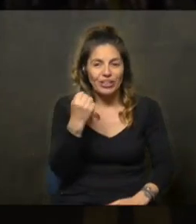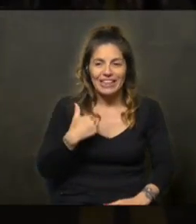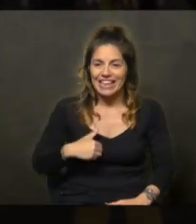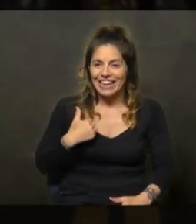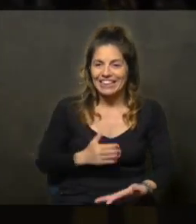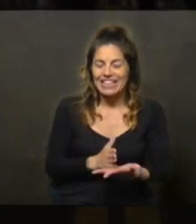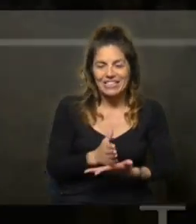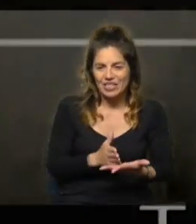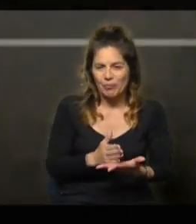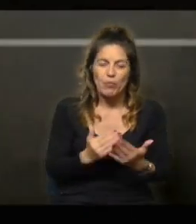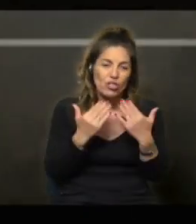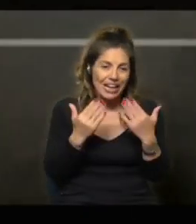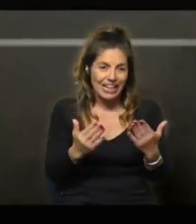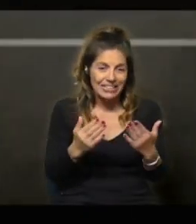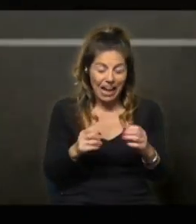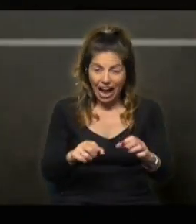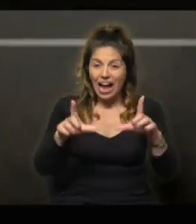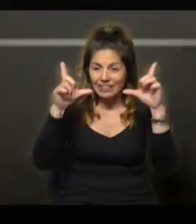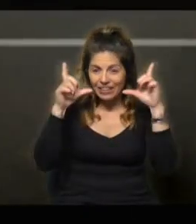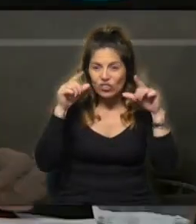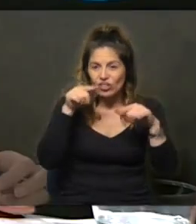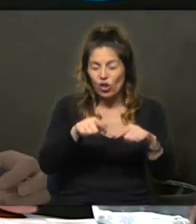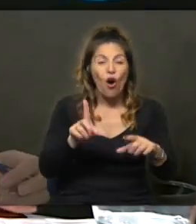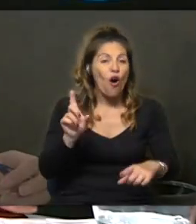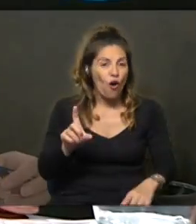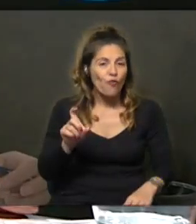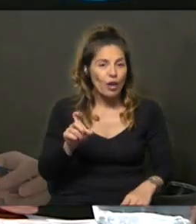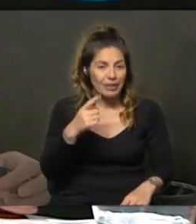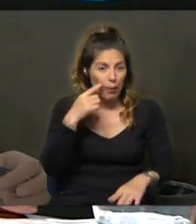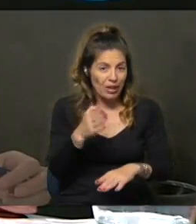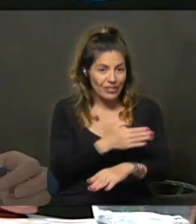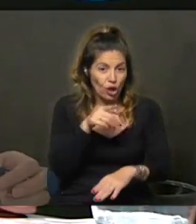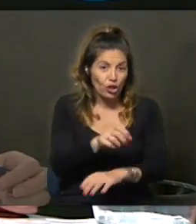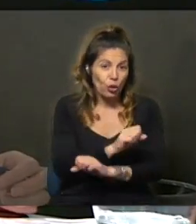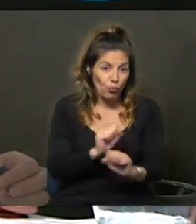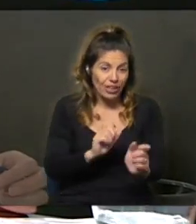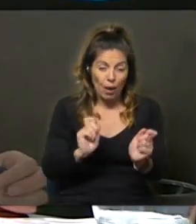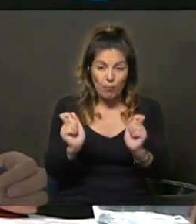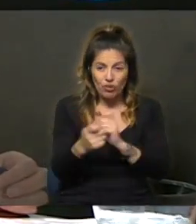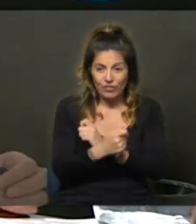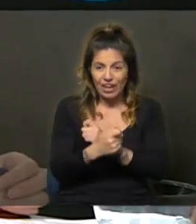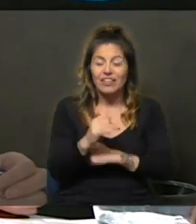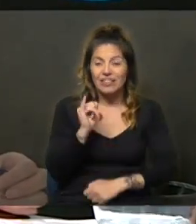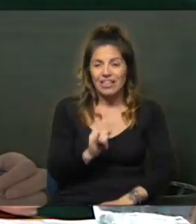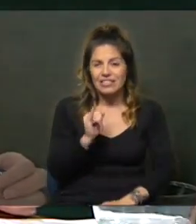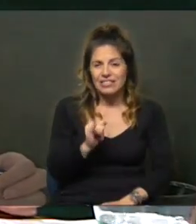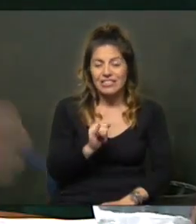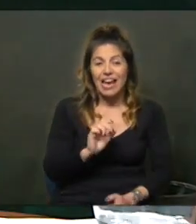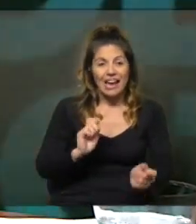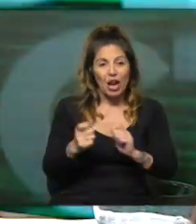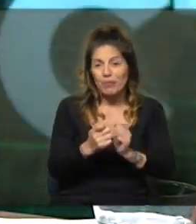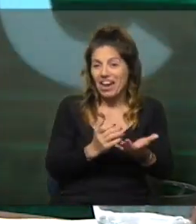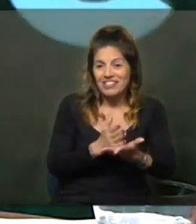siempre Gracias Fede estaremos atentos entonces Obviamente que estaba previsto que esto pudiera modificarse sustancialmente y alterar